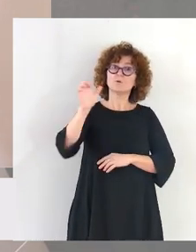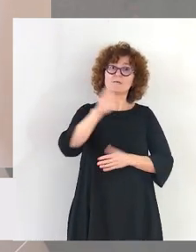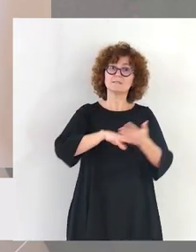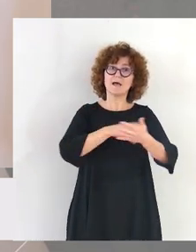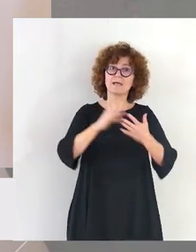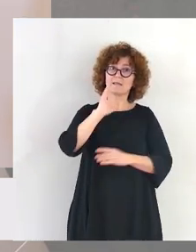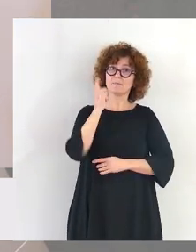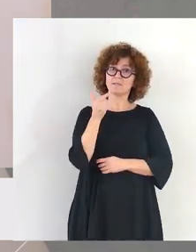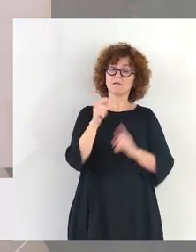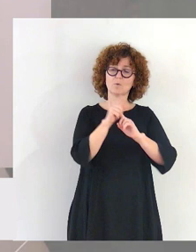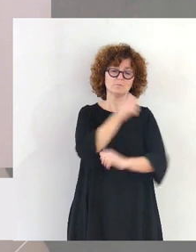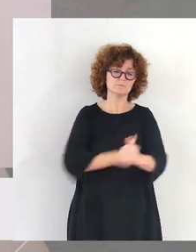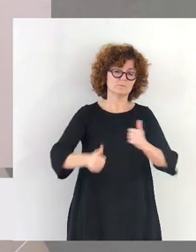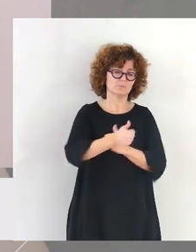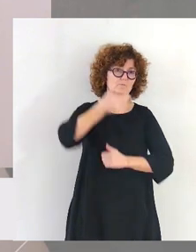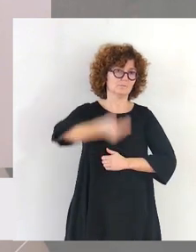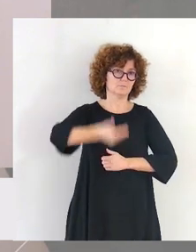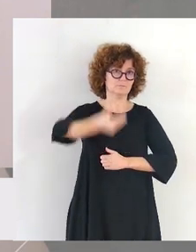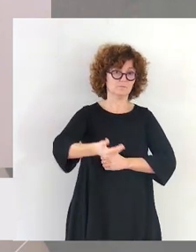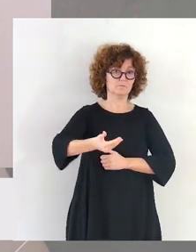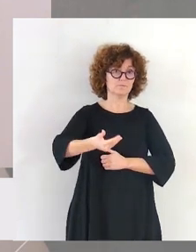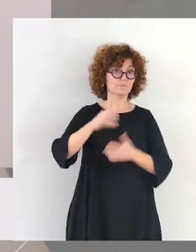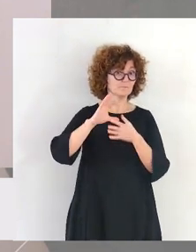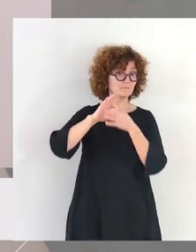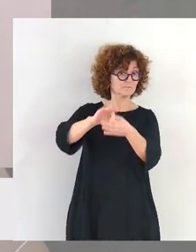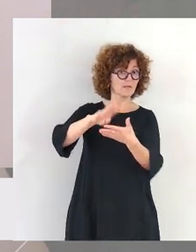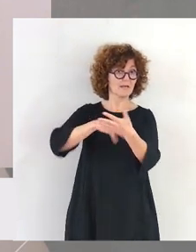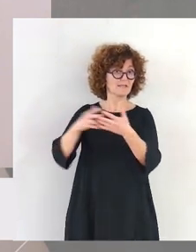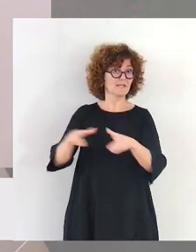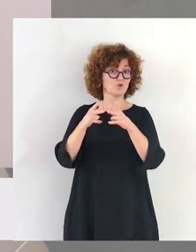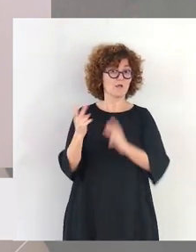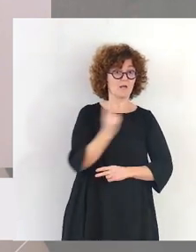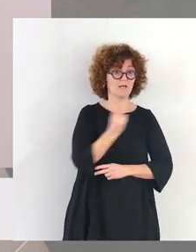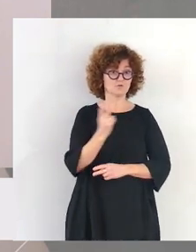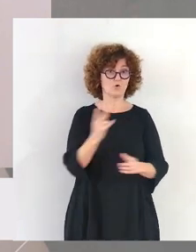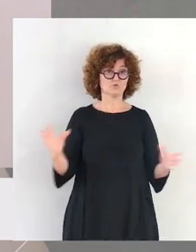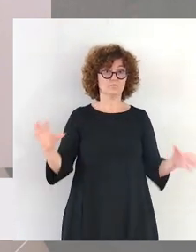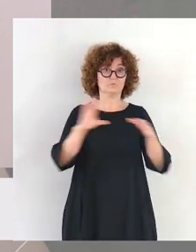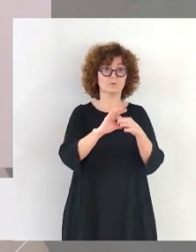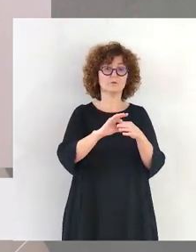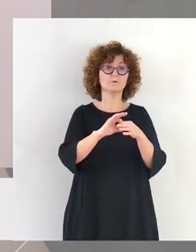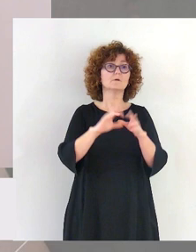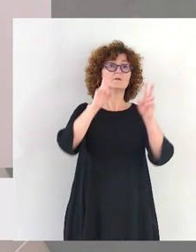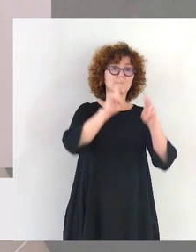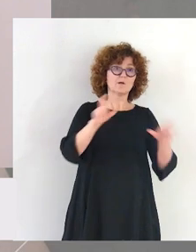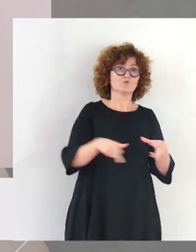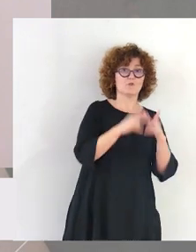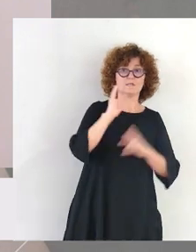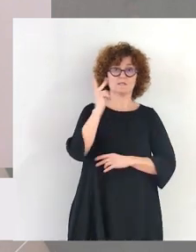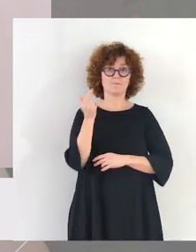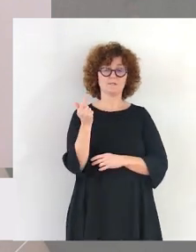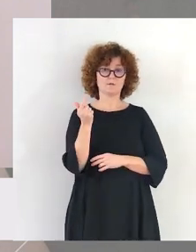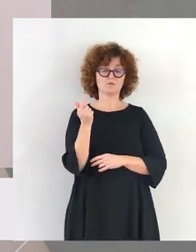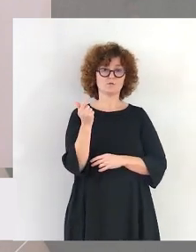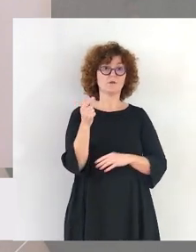un protagonismo de primera línea en plena conexión con la agenda social porque los asuntos sociales y climáticos no se pueden